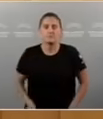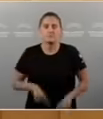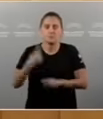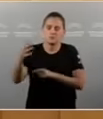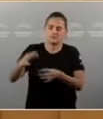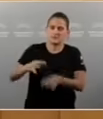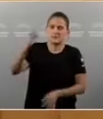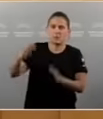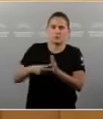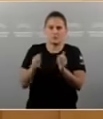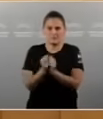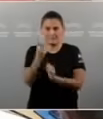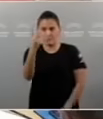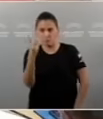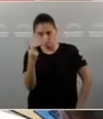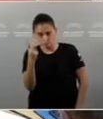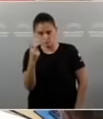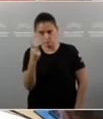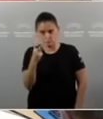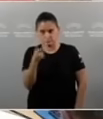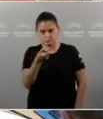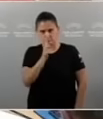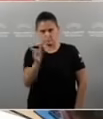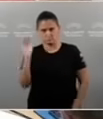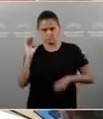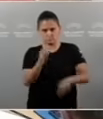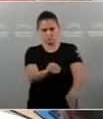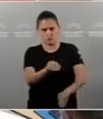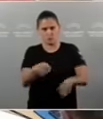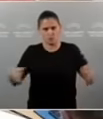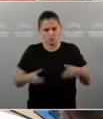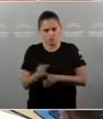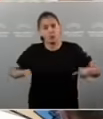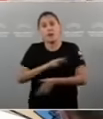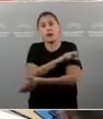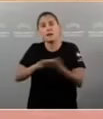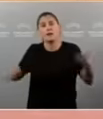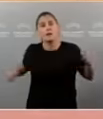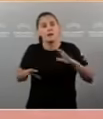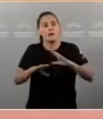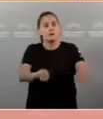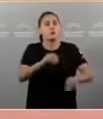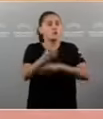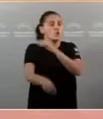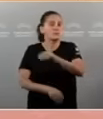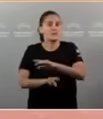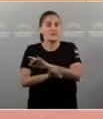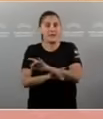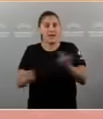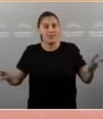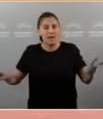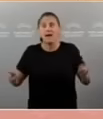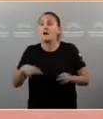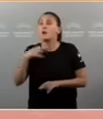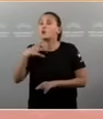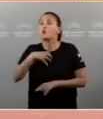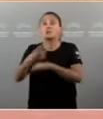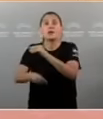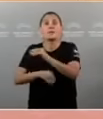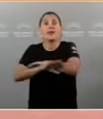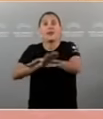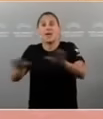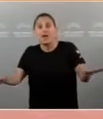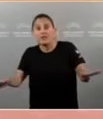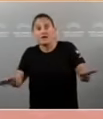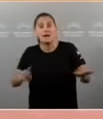setembro de 2022 recriminámoslles desde o Bloque Nacionalista Galego que non se estaba facendo nada, que non se fixera